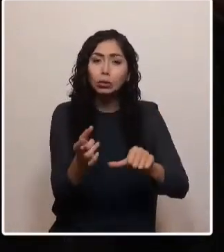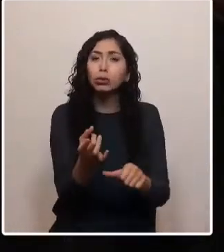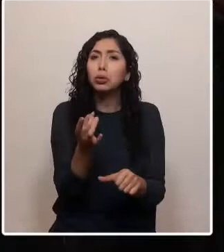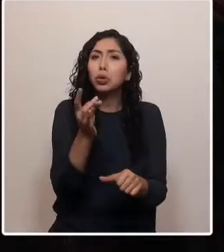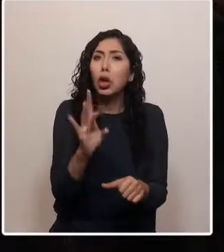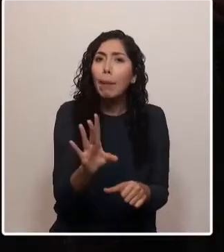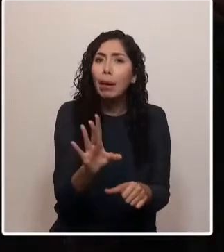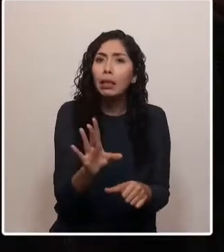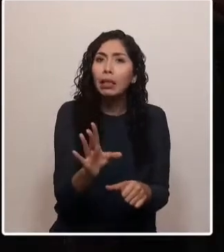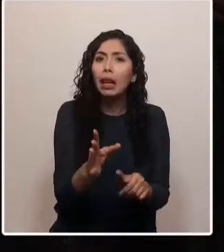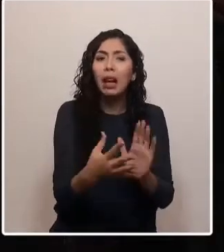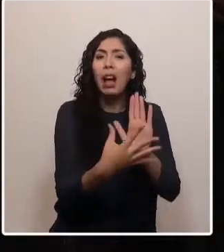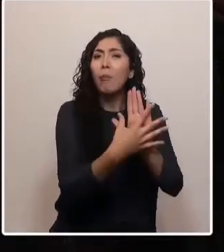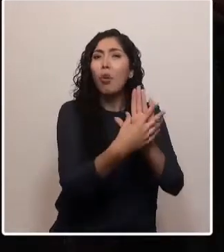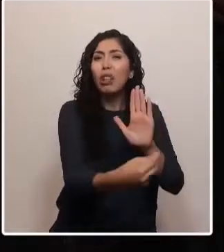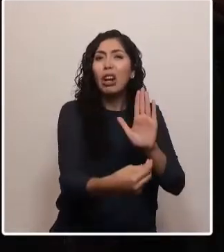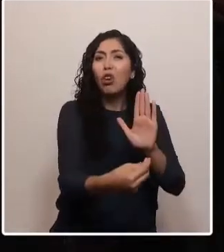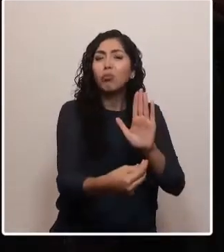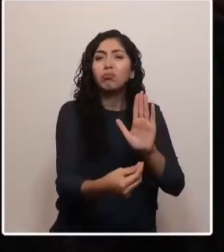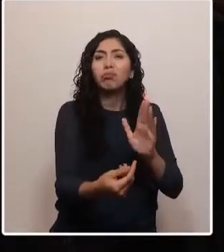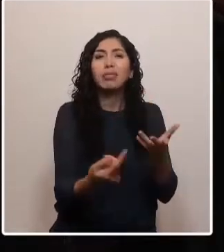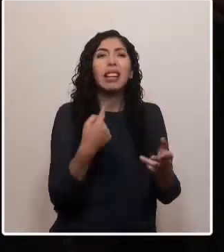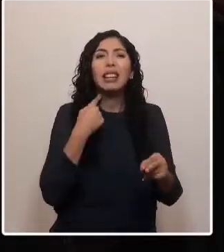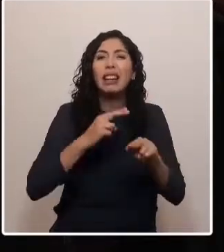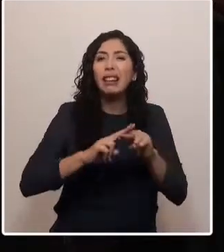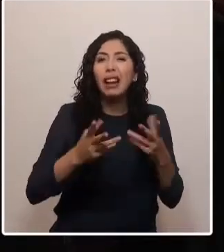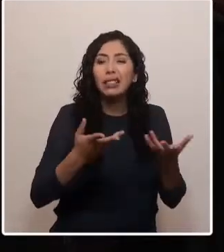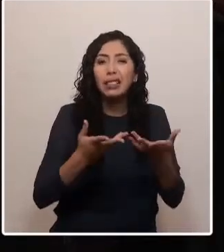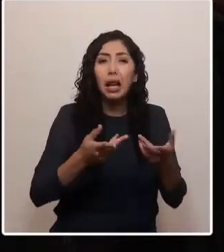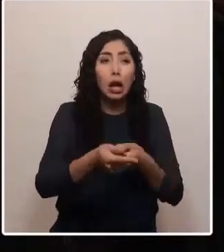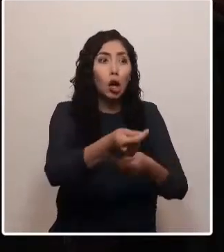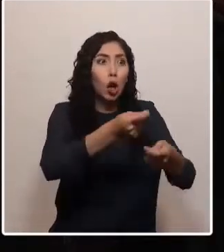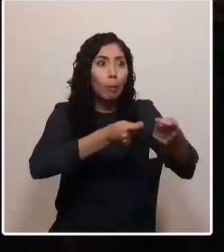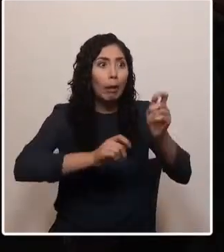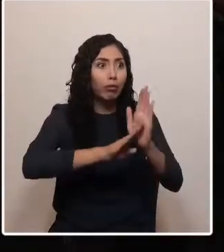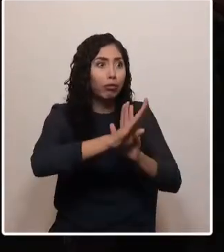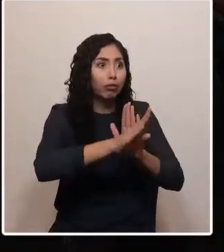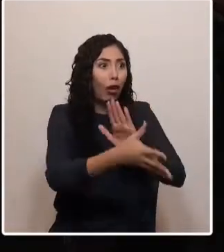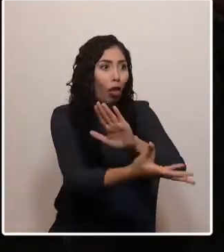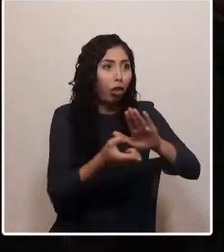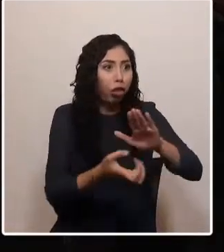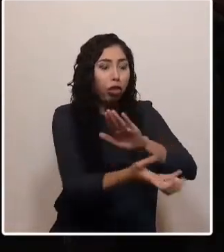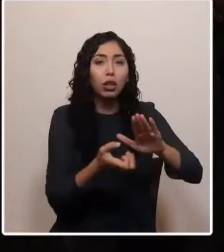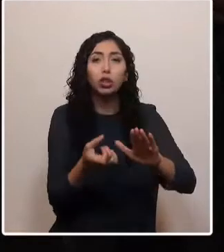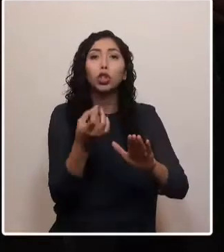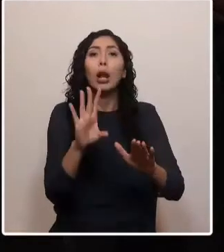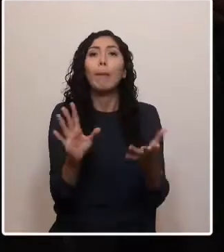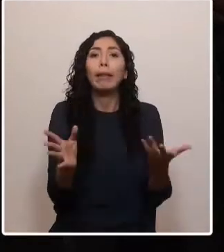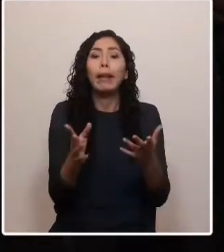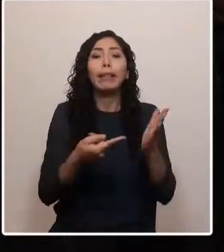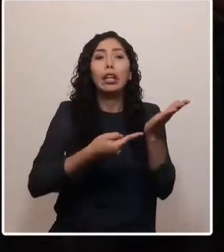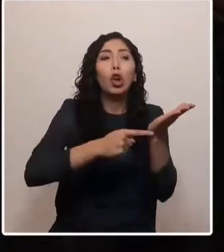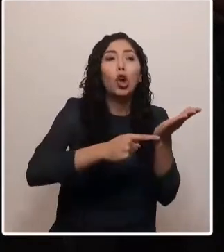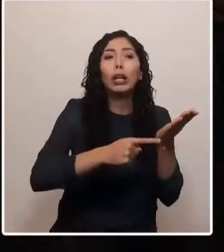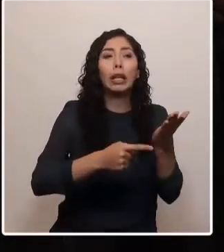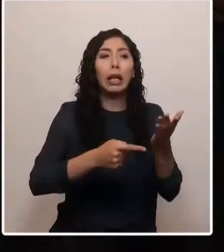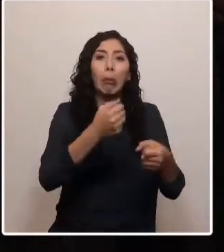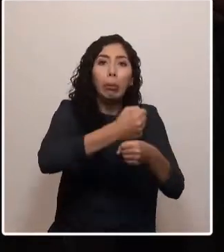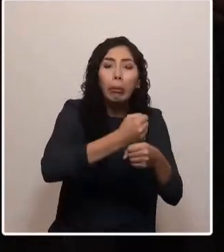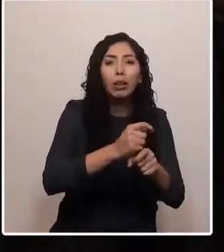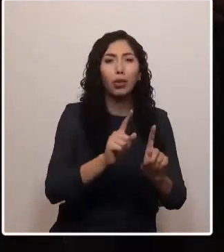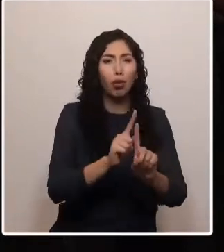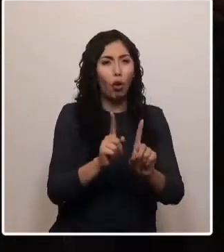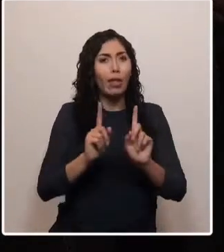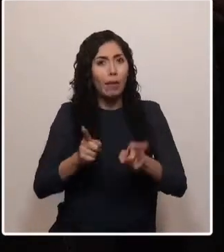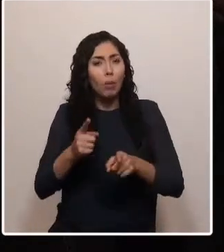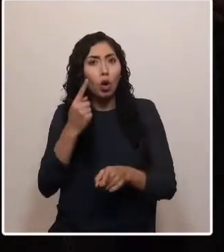actual modelo extractivista, que solo busca fortalecer la tecnología o la innovación para mejorar la productividad. Tenemos que buscar un conocimiento que